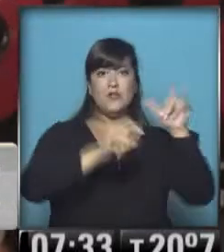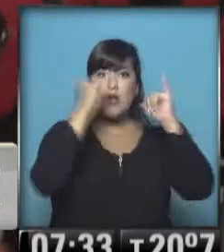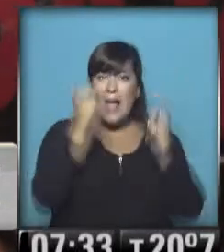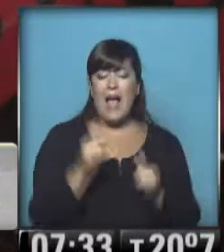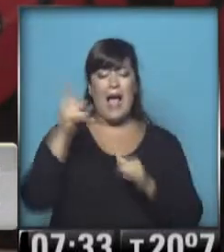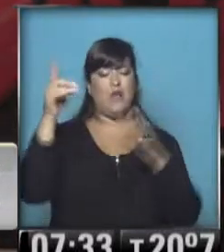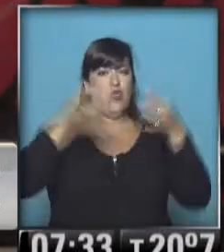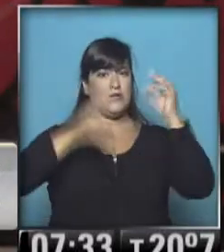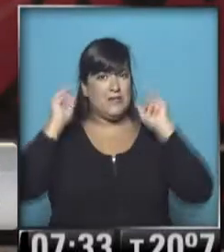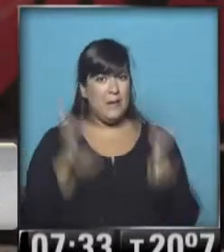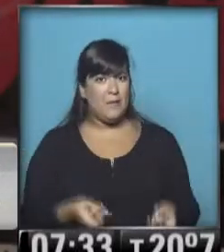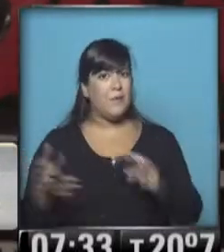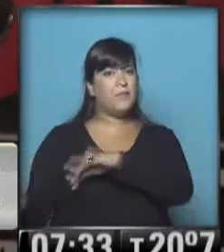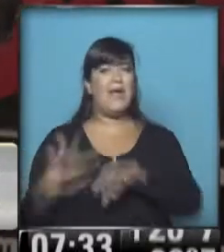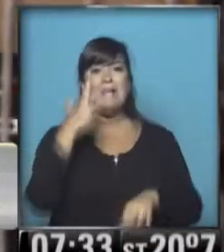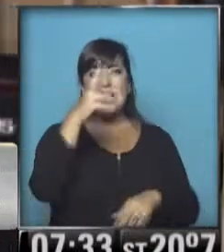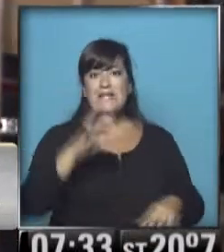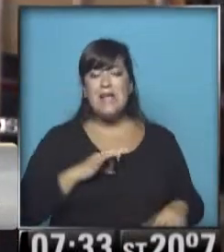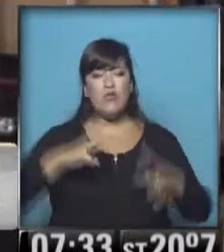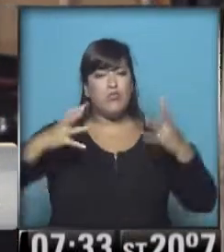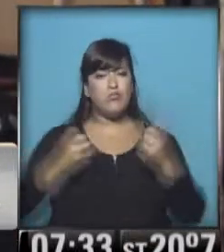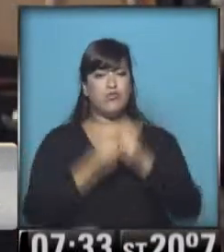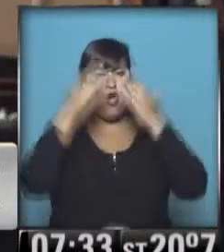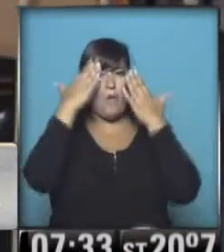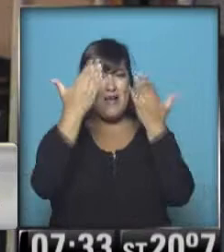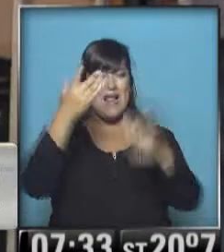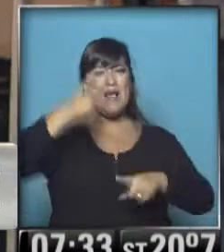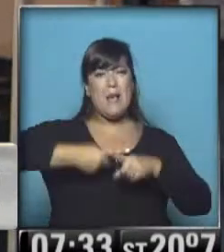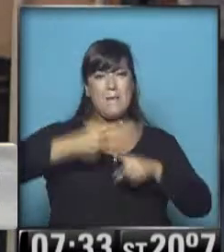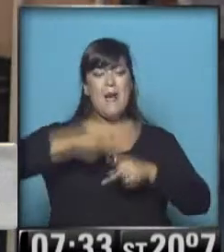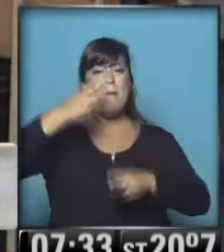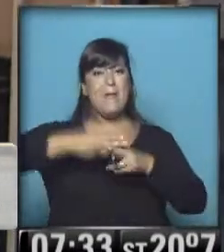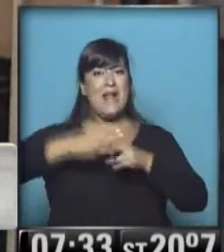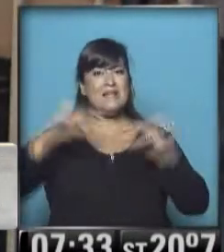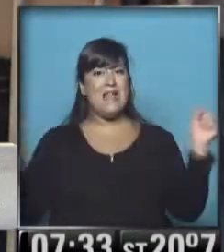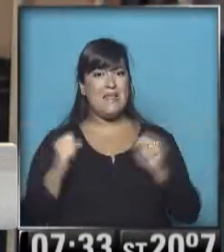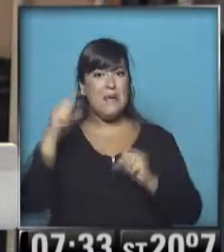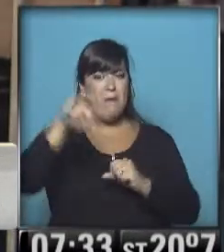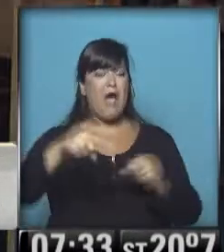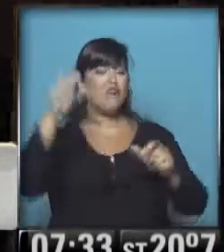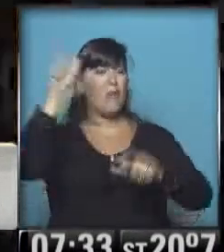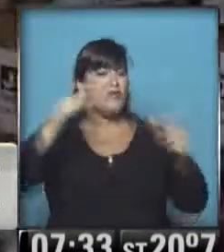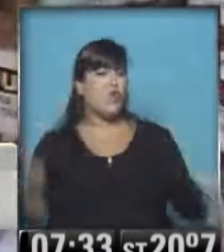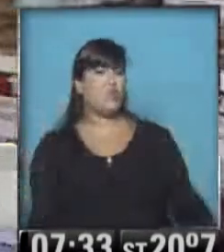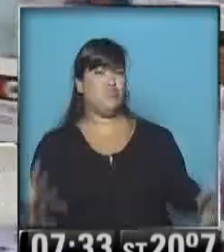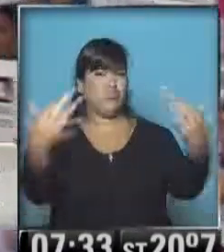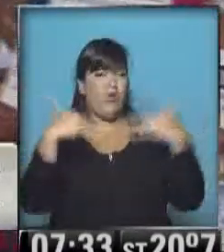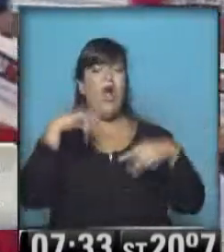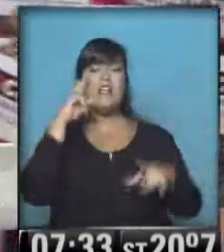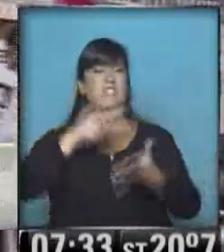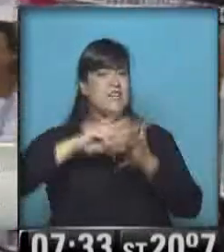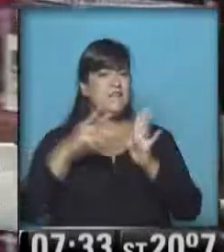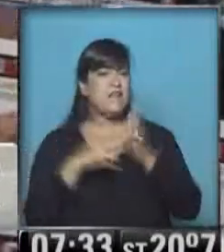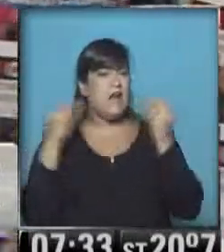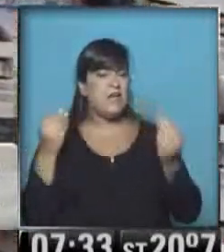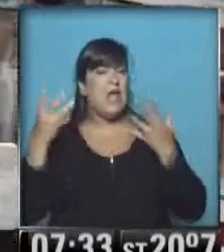tercer año consecutivo, el acto de recordación en la Plaza de Mayo nos muestra una plaza absolutamente repleta y eso significa acompañamiento, eso